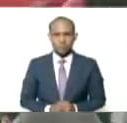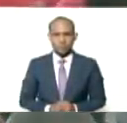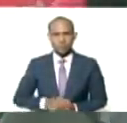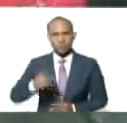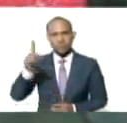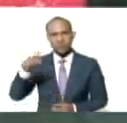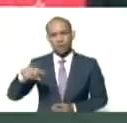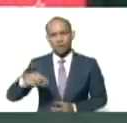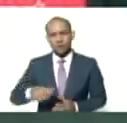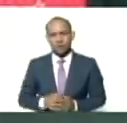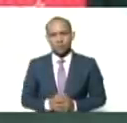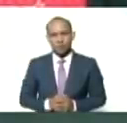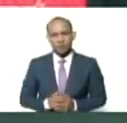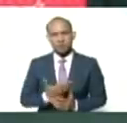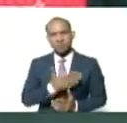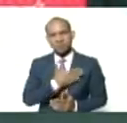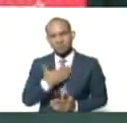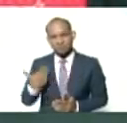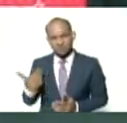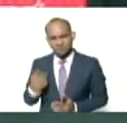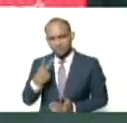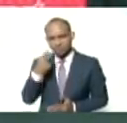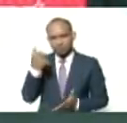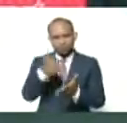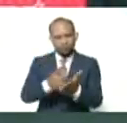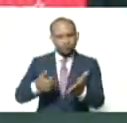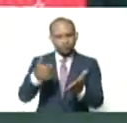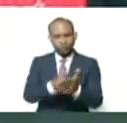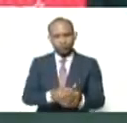También quisiera insistir en dos temas.